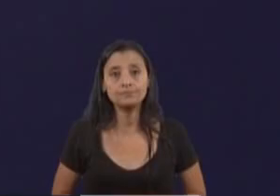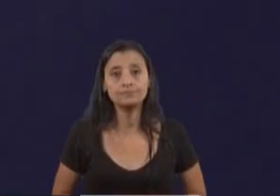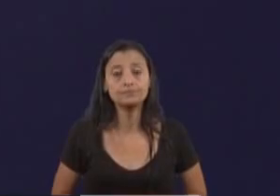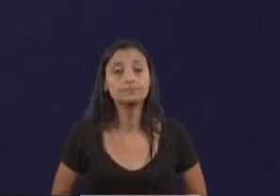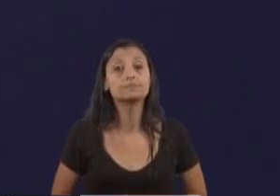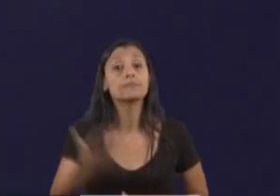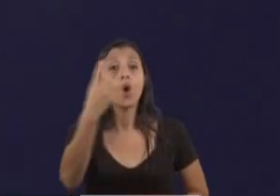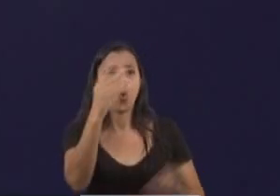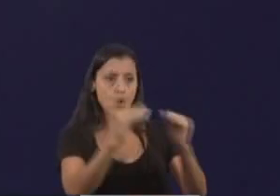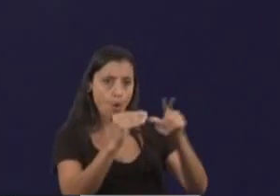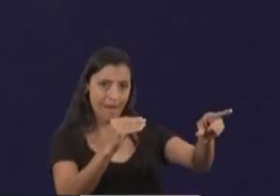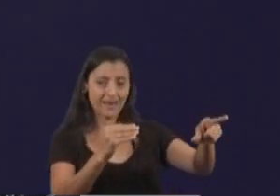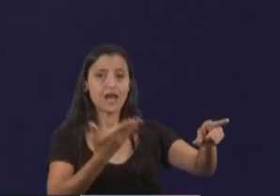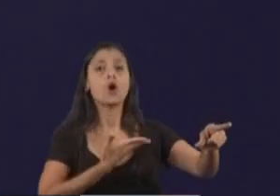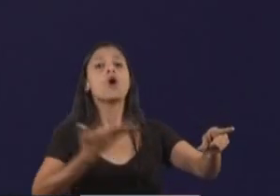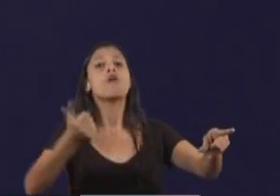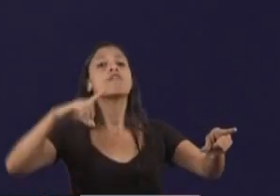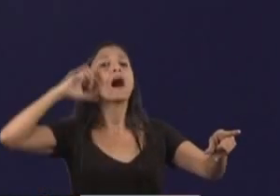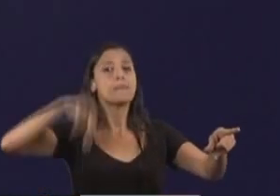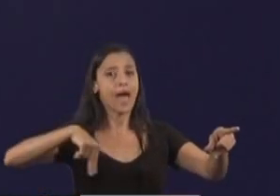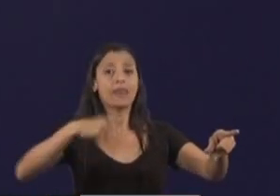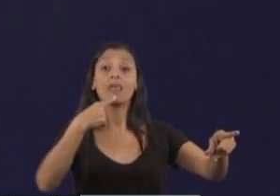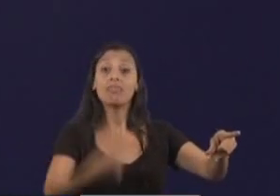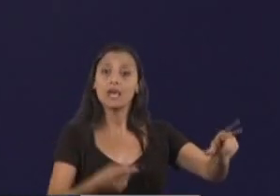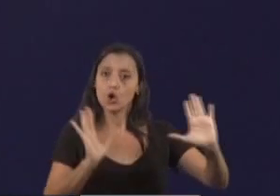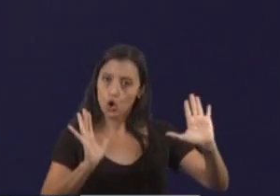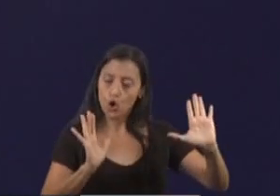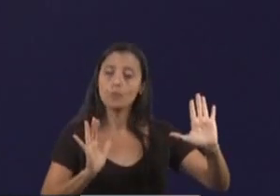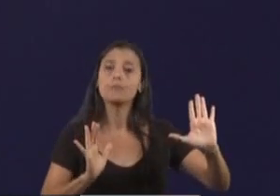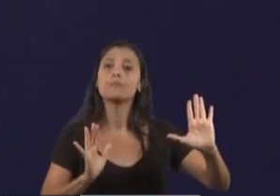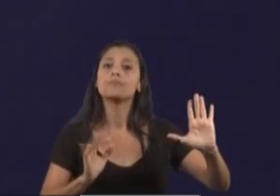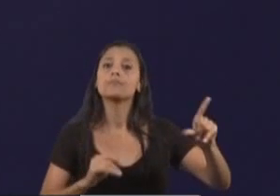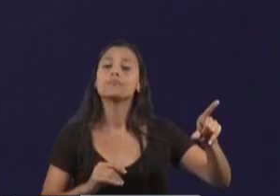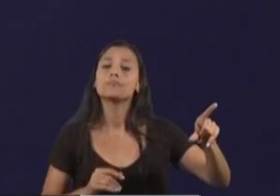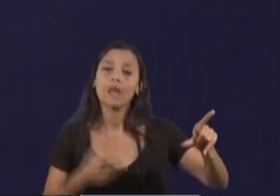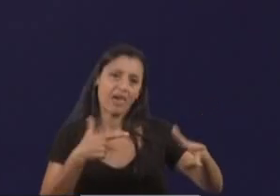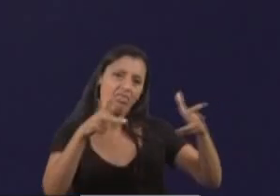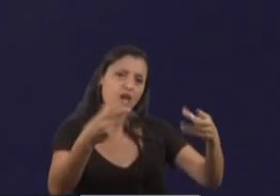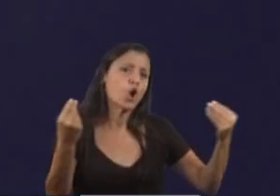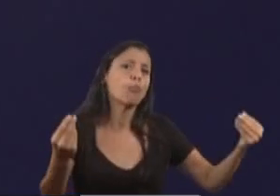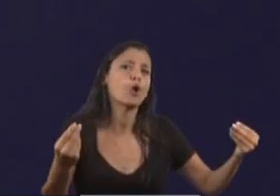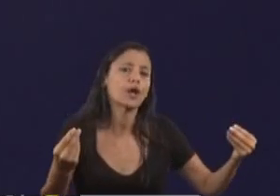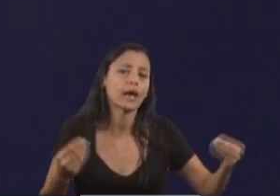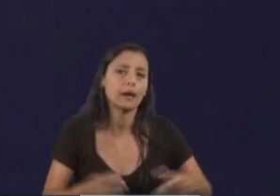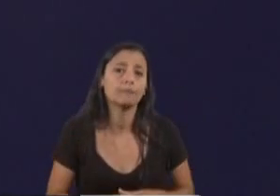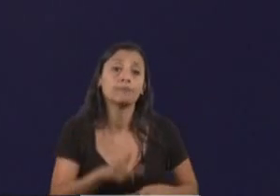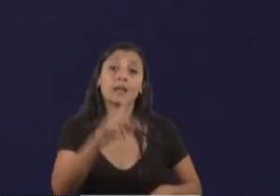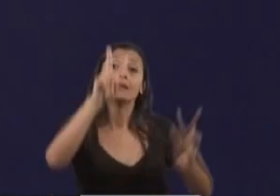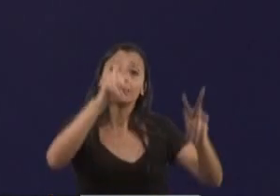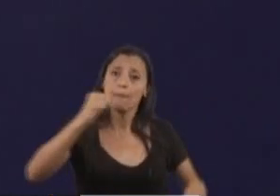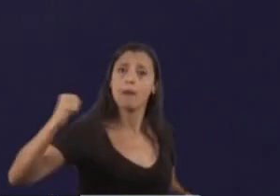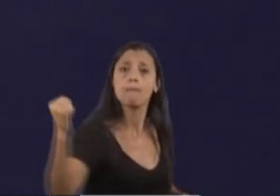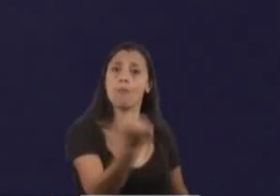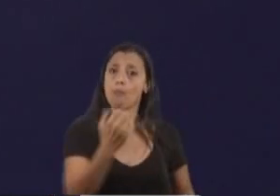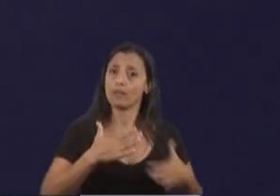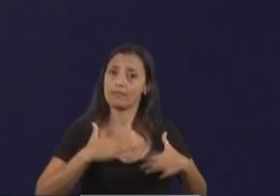por un compañero de ustedes, Fabián Wallman, hizo una referencia y lo digo porque es un tema muy importante para